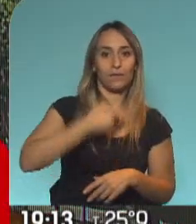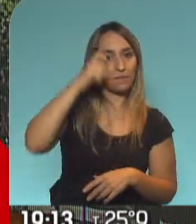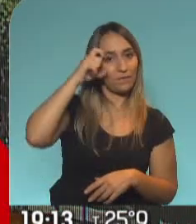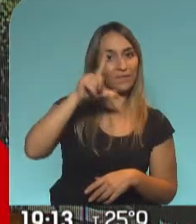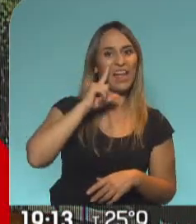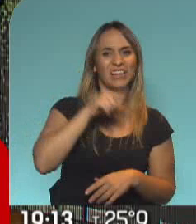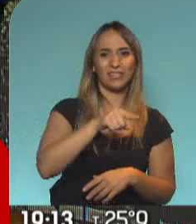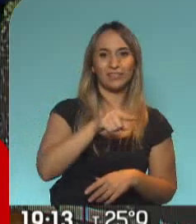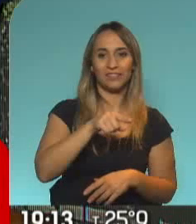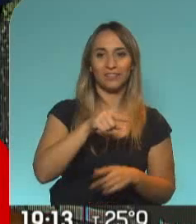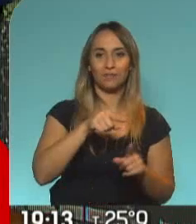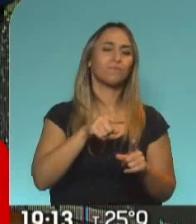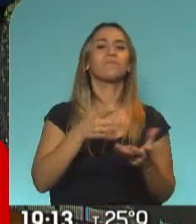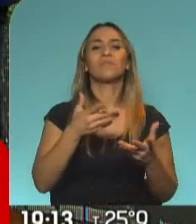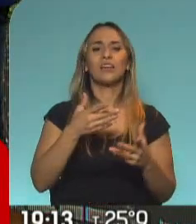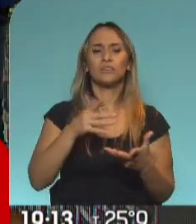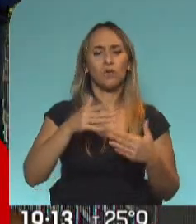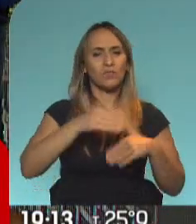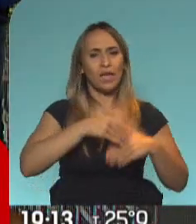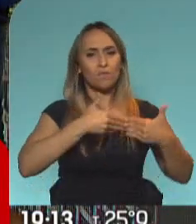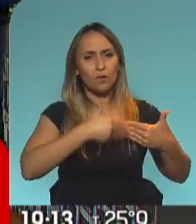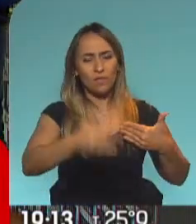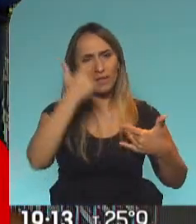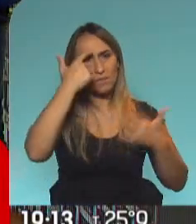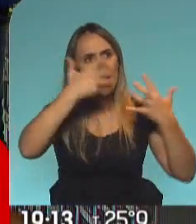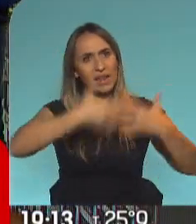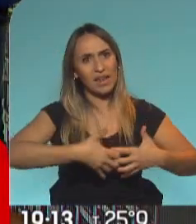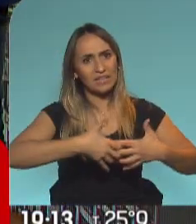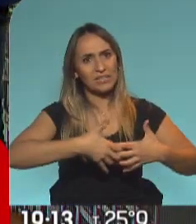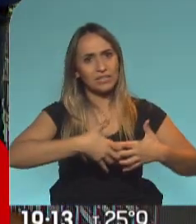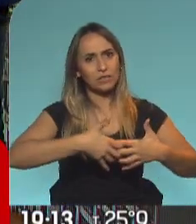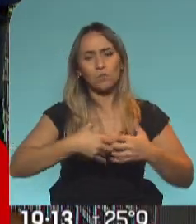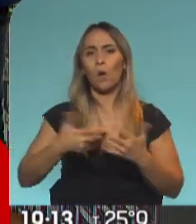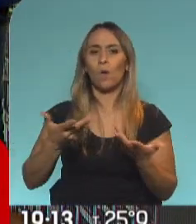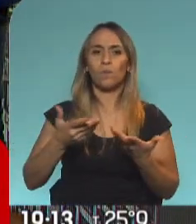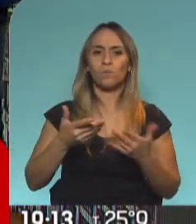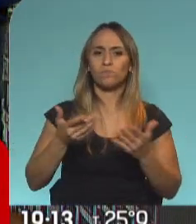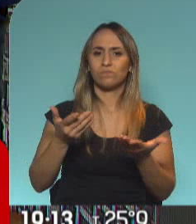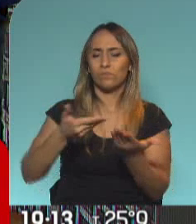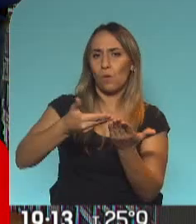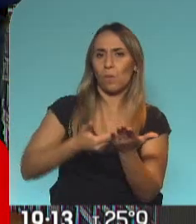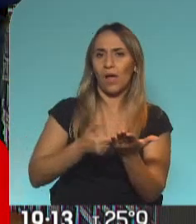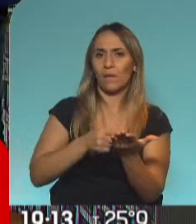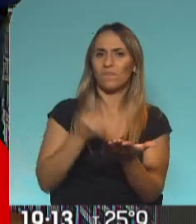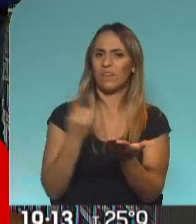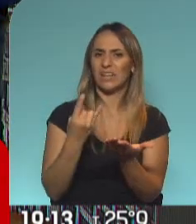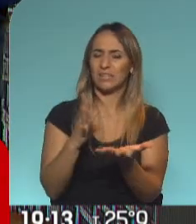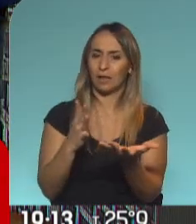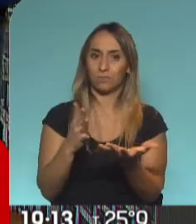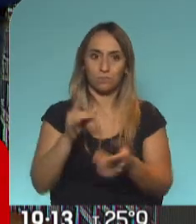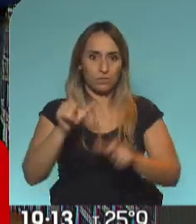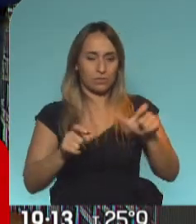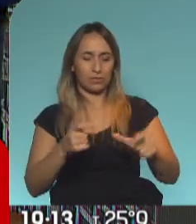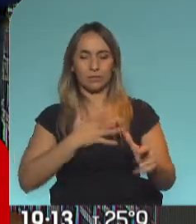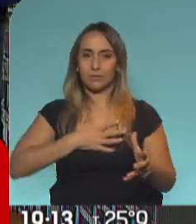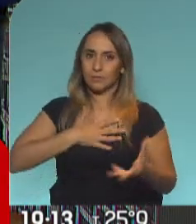que pasa mientras se conjetura y se reflexiona a partir de una base falsa. qué impotencia para los protagonistas, porque durante todos